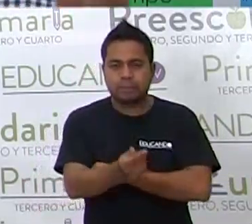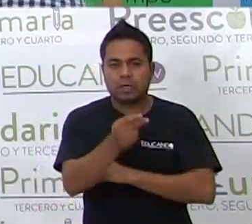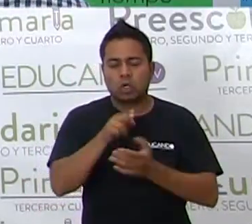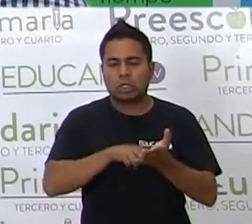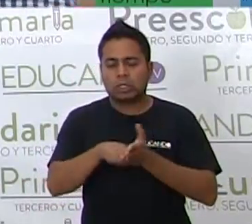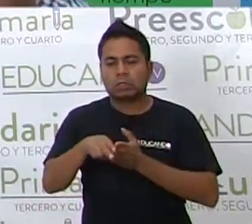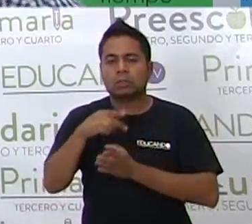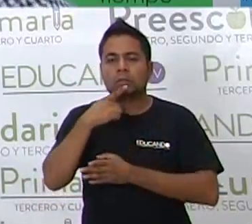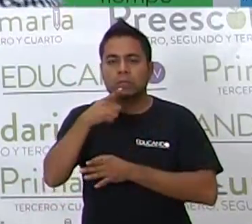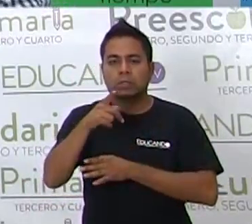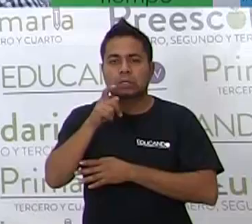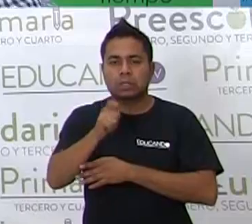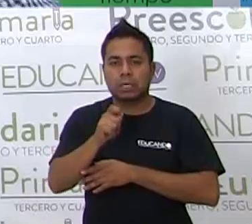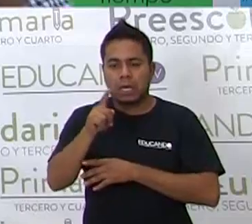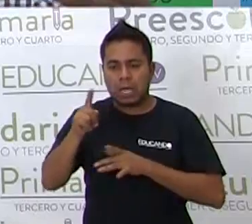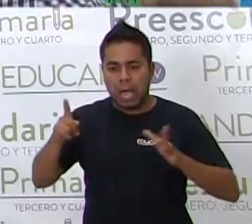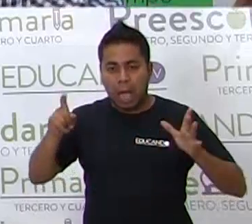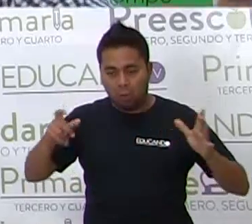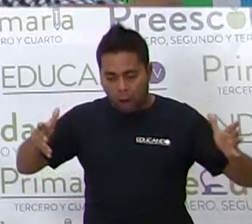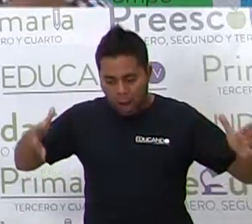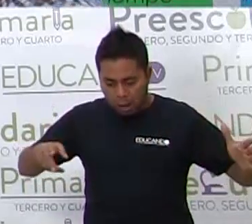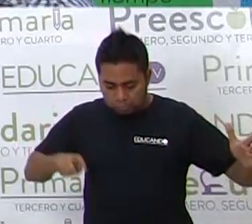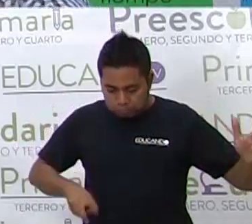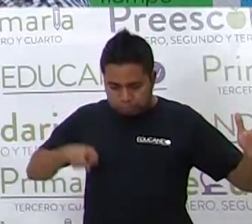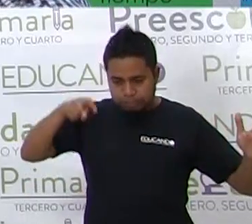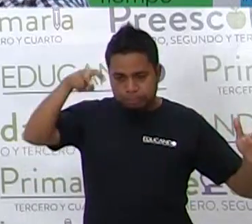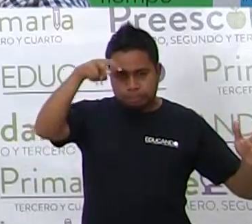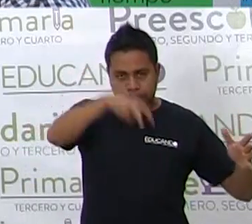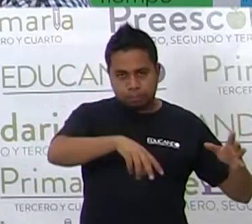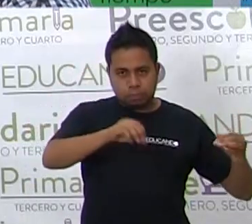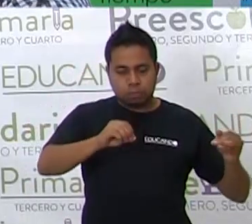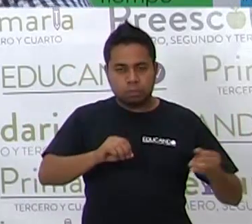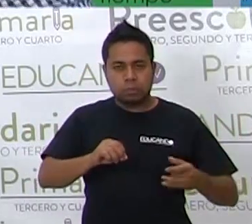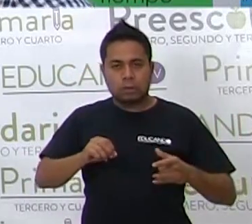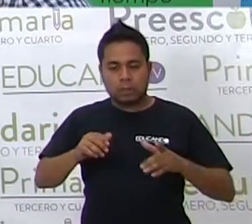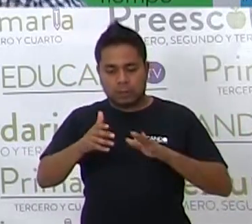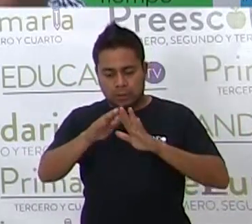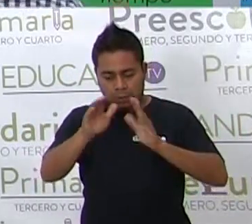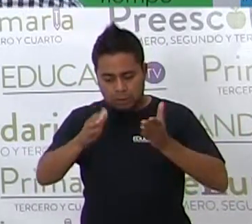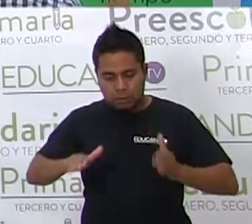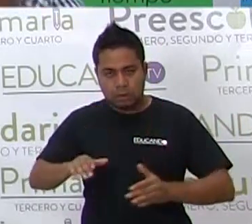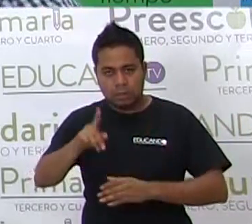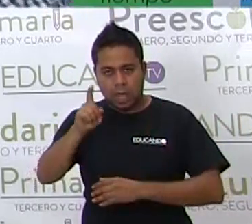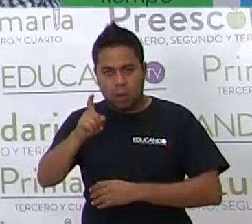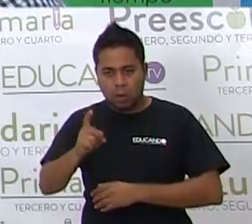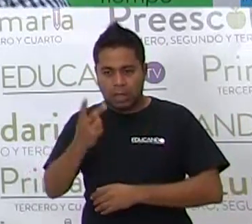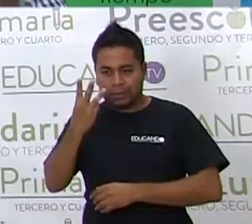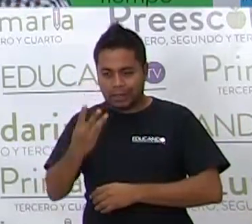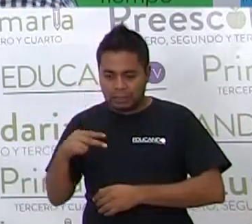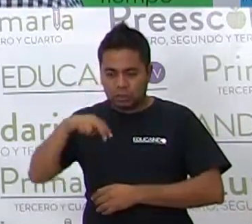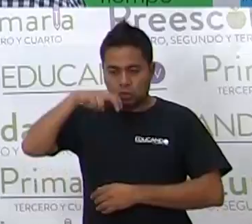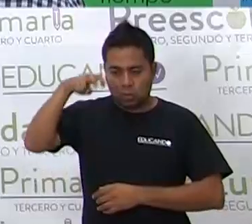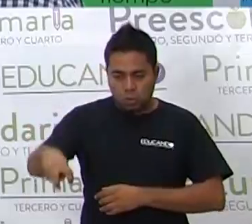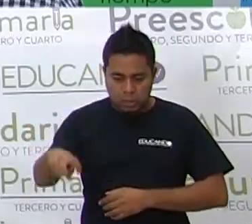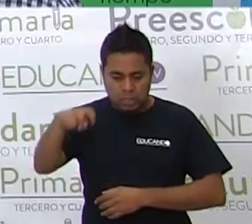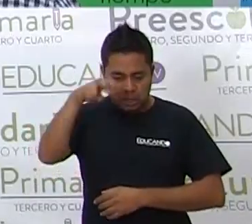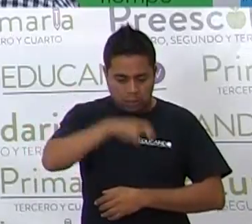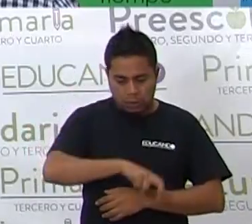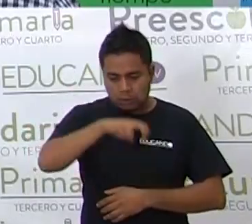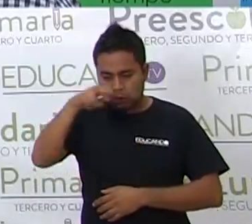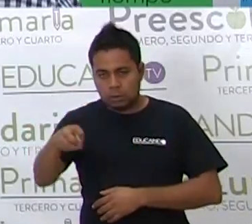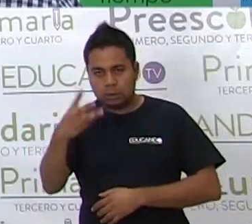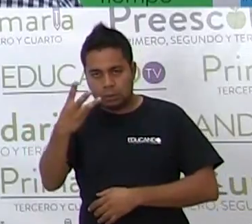saltando una tina de agua o una bandeja de barro de agua 3 veces, si la saltaba el señor,